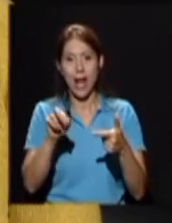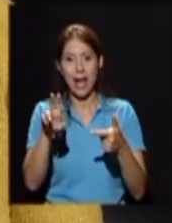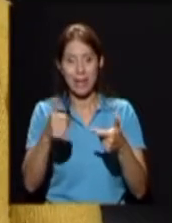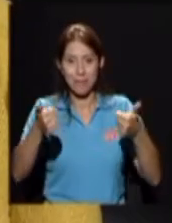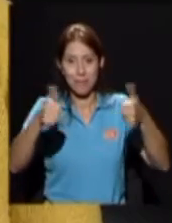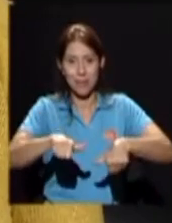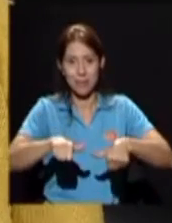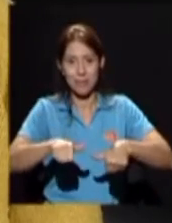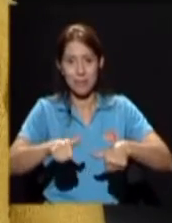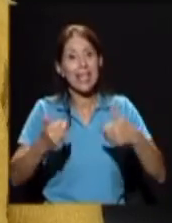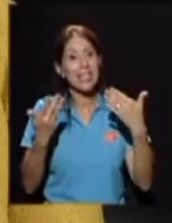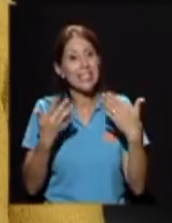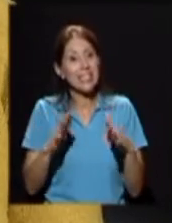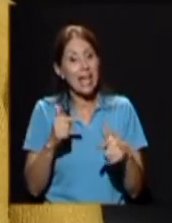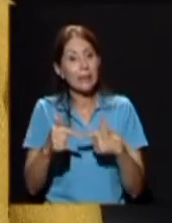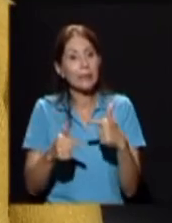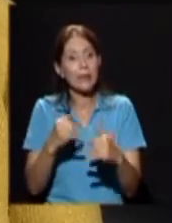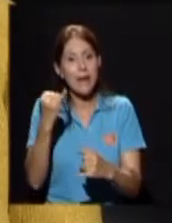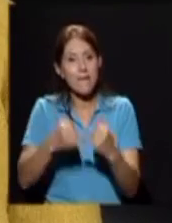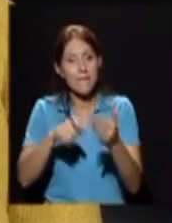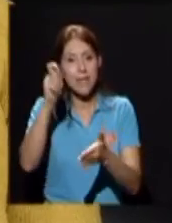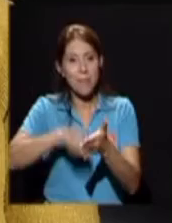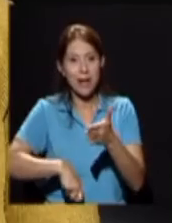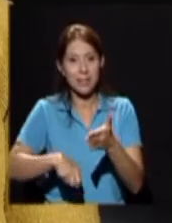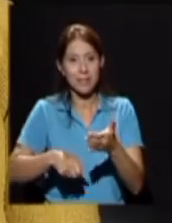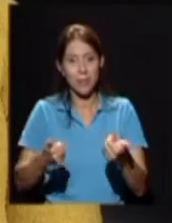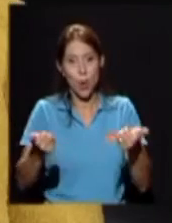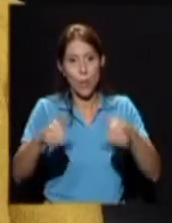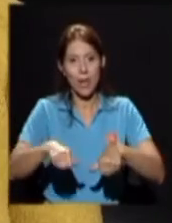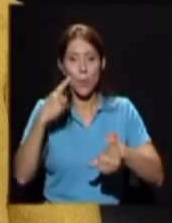está, digamos, a punto de firmarse el convenio para los próximos 2